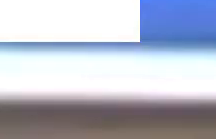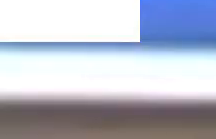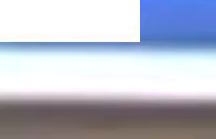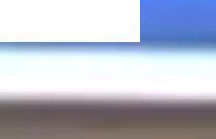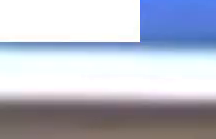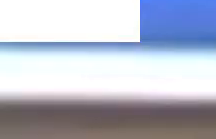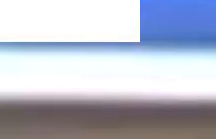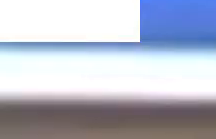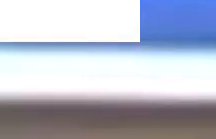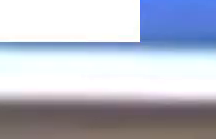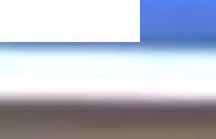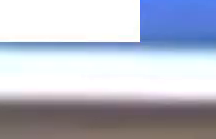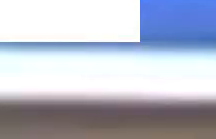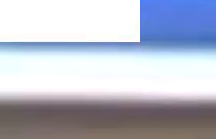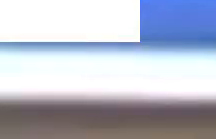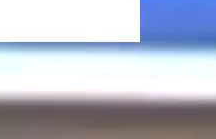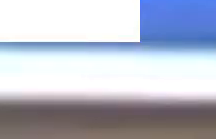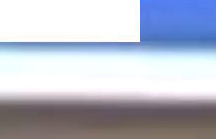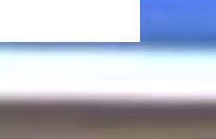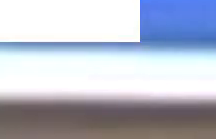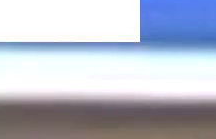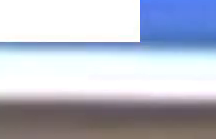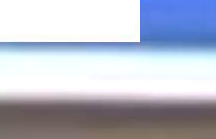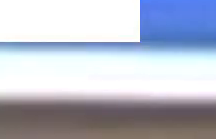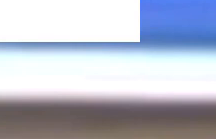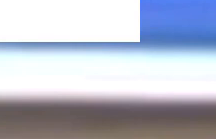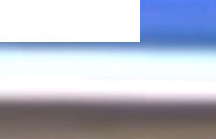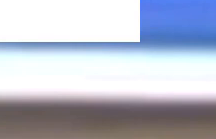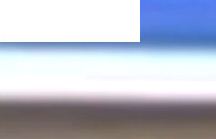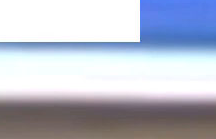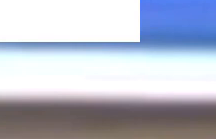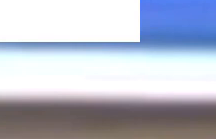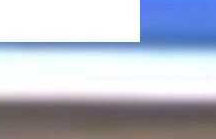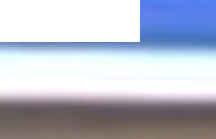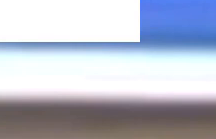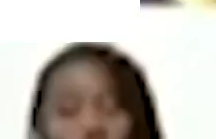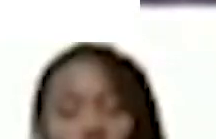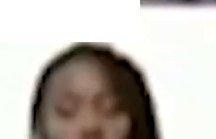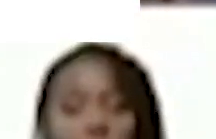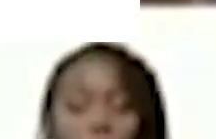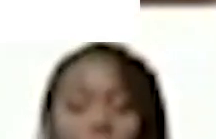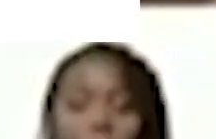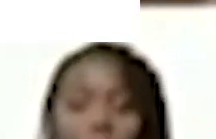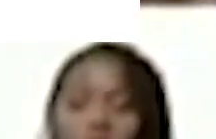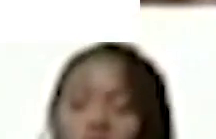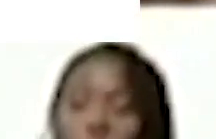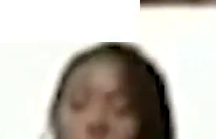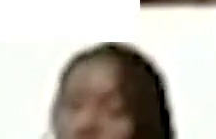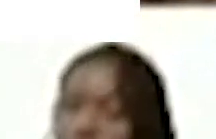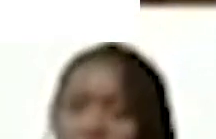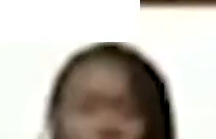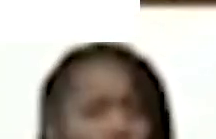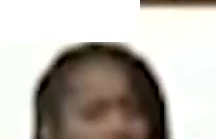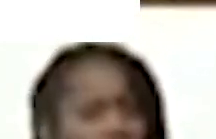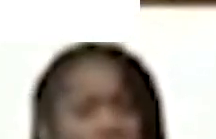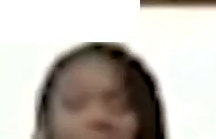jóvenes migrantes fueron baleados tras ser acusados de robar en un almacén en el municipio de Tibú, Colombia. La policía colombiana